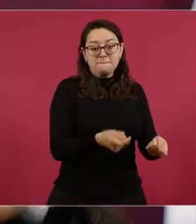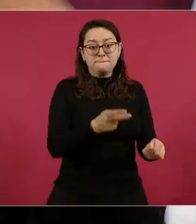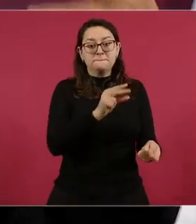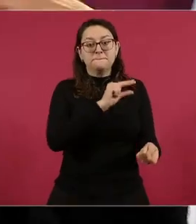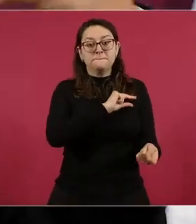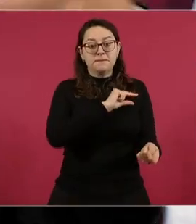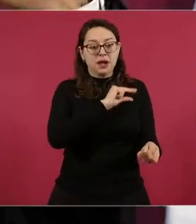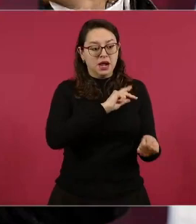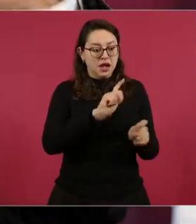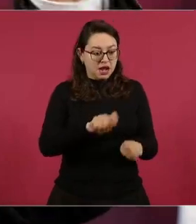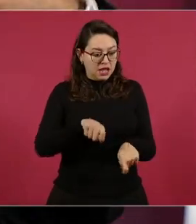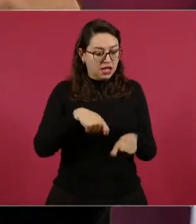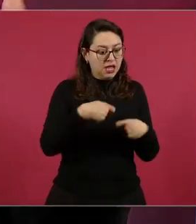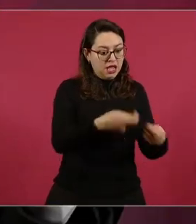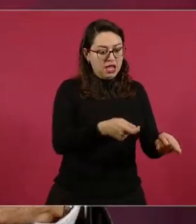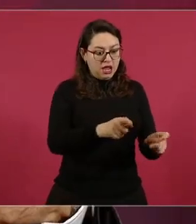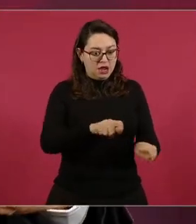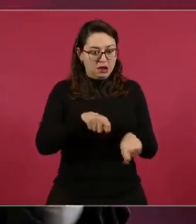engañaron